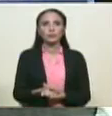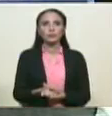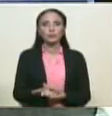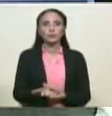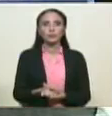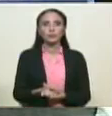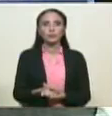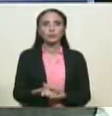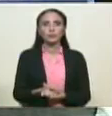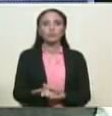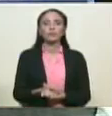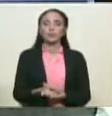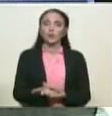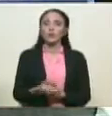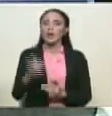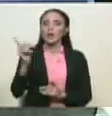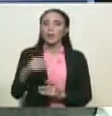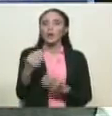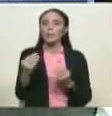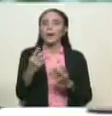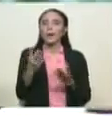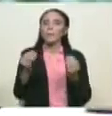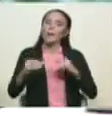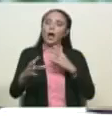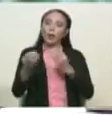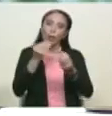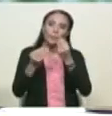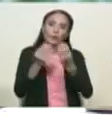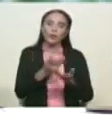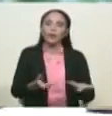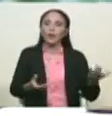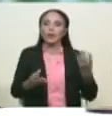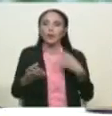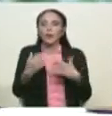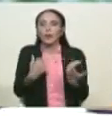Igualmente, para la producción de proteína animal alternativa,